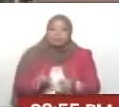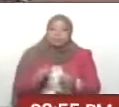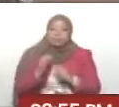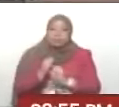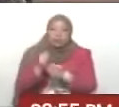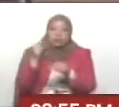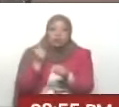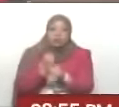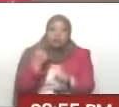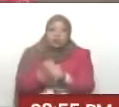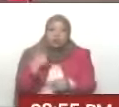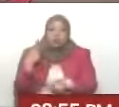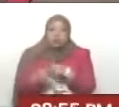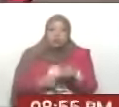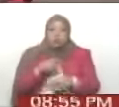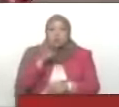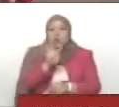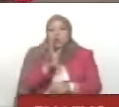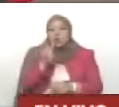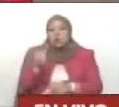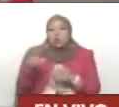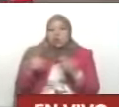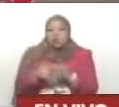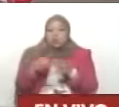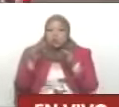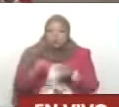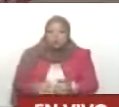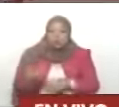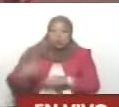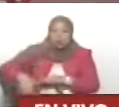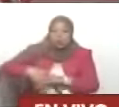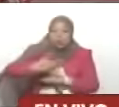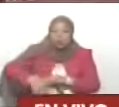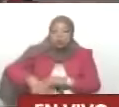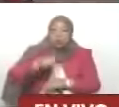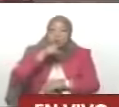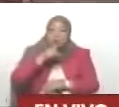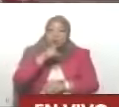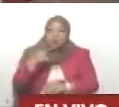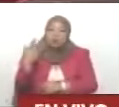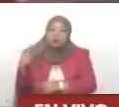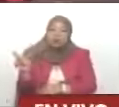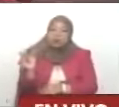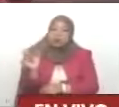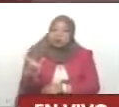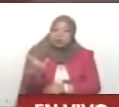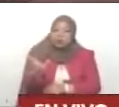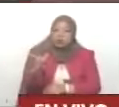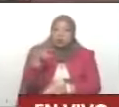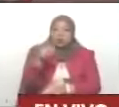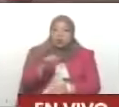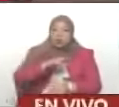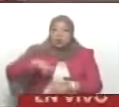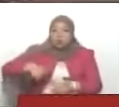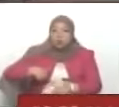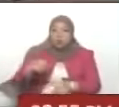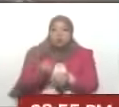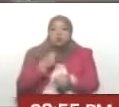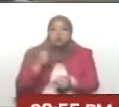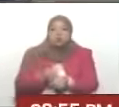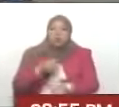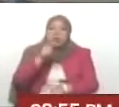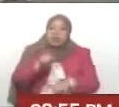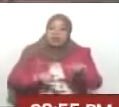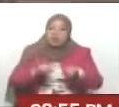Elegimos 42 voceras de calle del partido. Tenemos nuestros